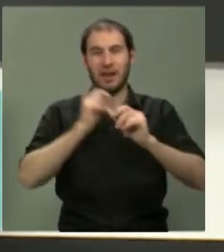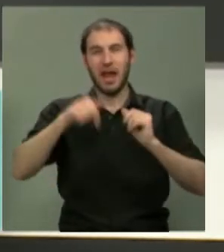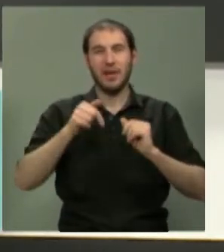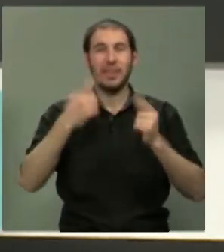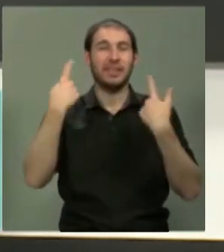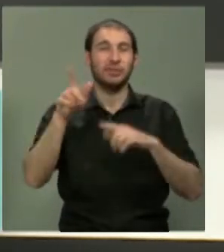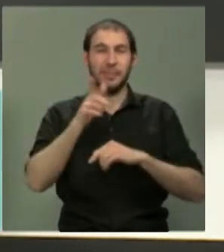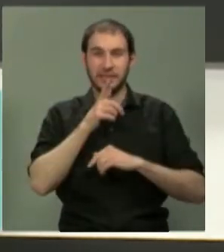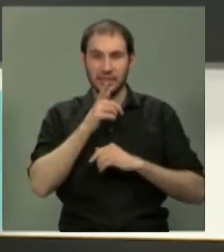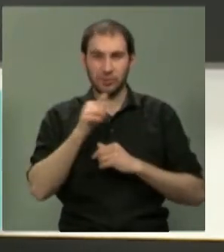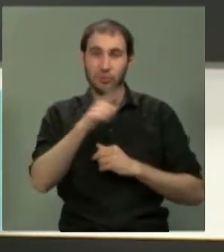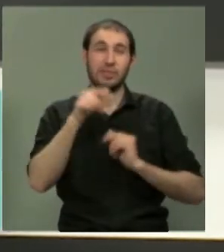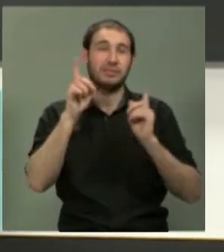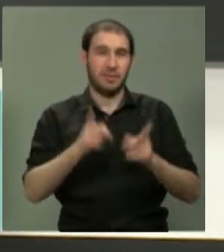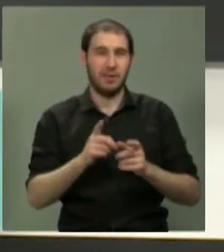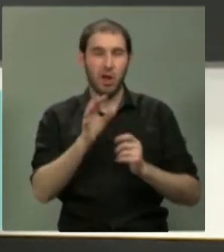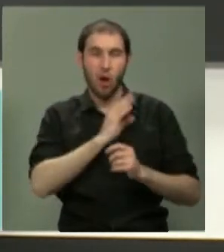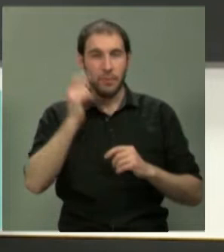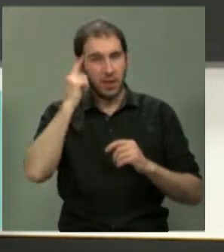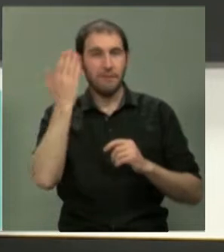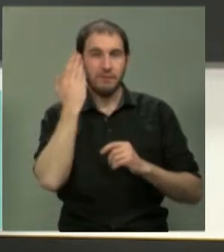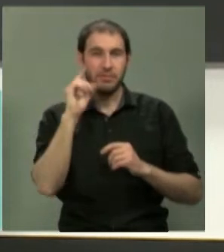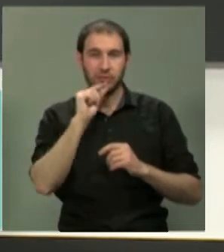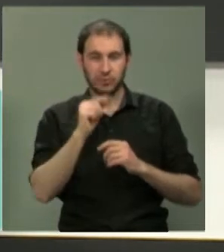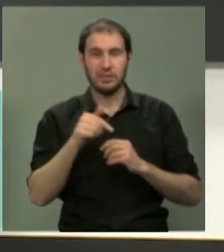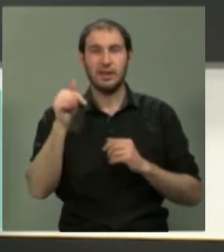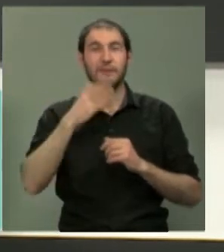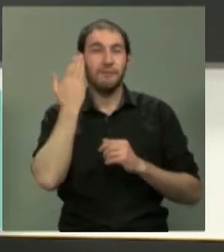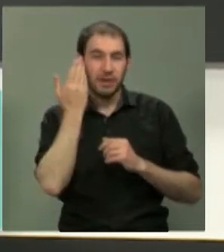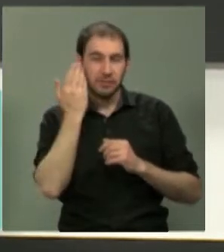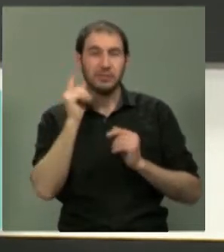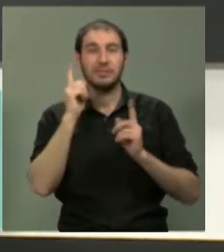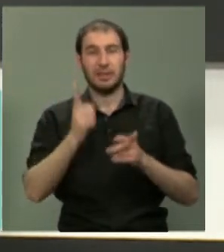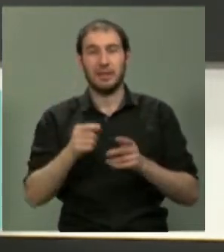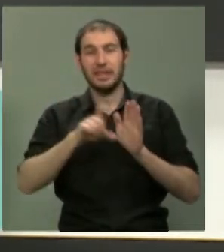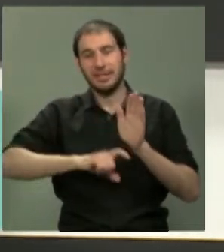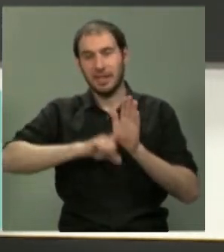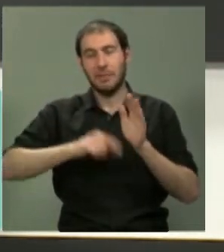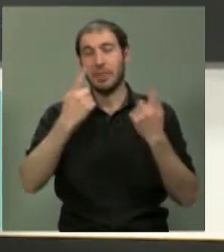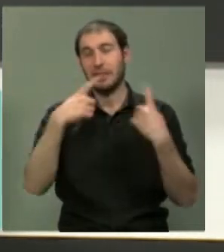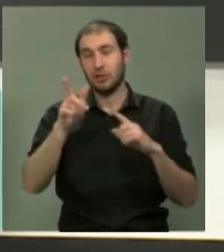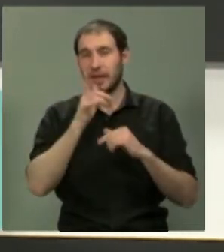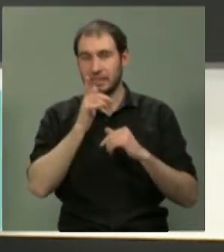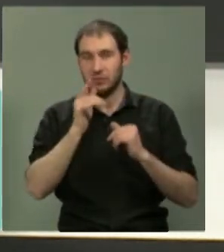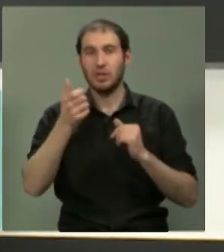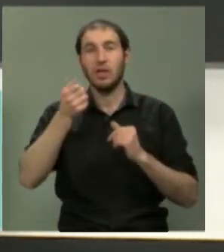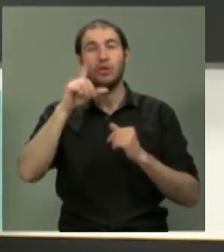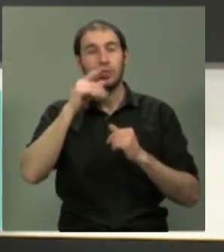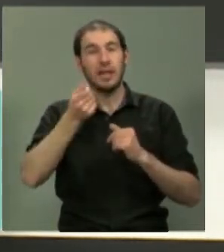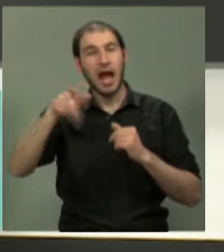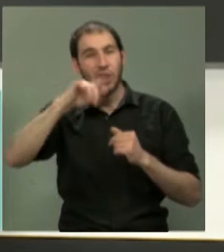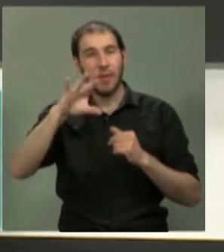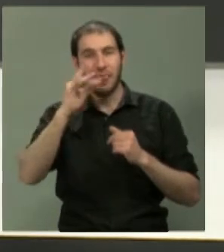aquí en Distintos Parecidos. Ustedes también pueden hacerlo a través de las redes sociales. Estamos en Facebook y en Instagram como Distintos Parecidos y en Twitter